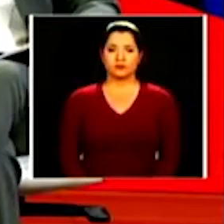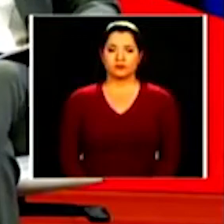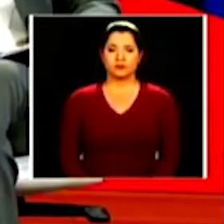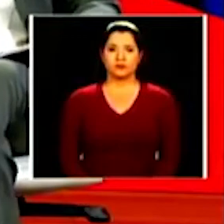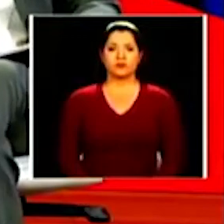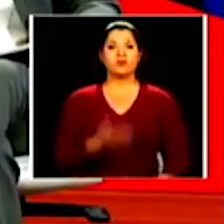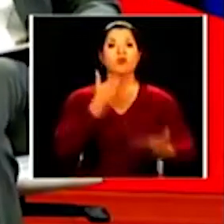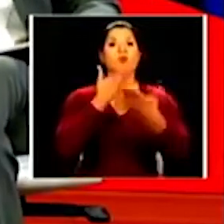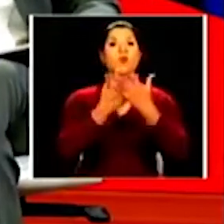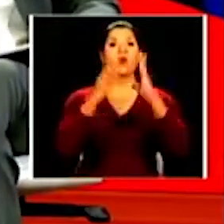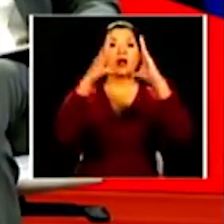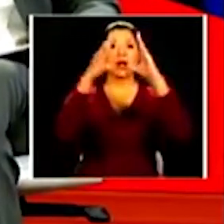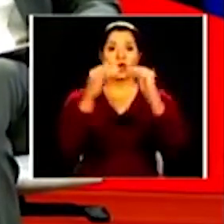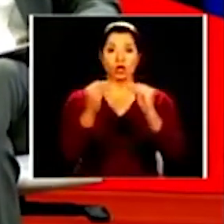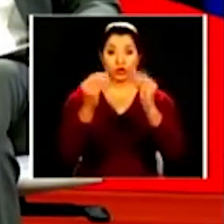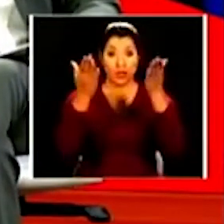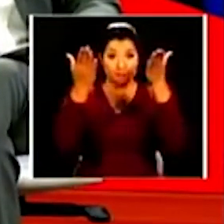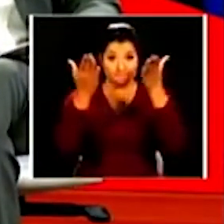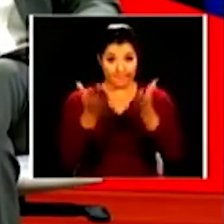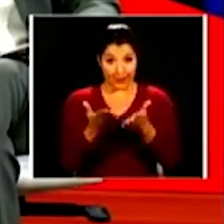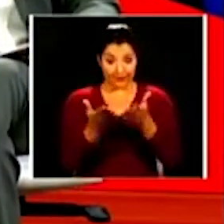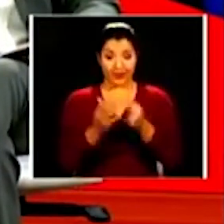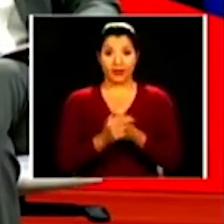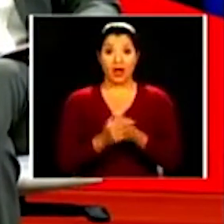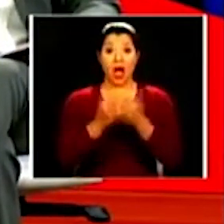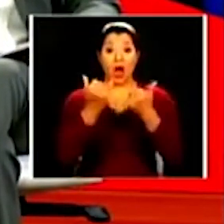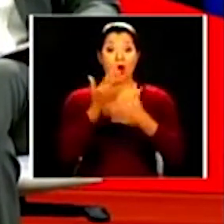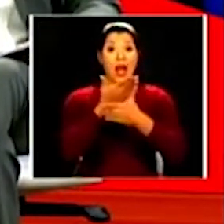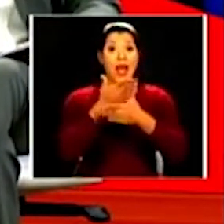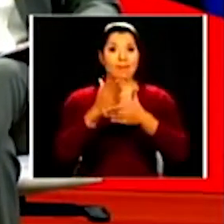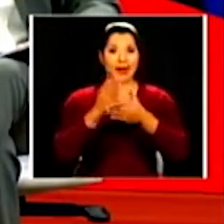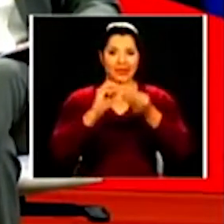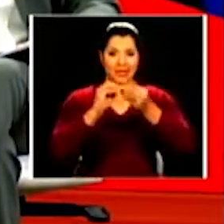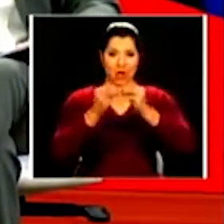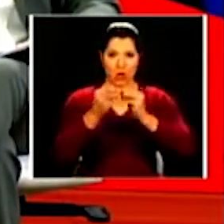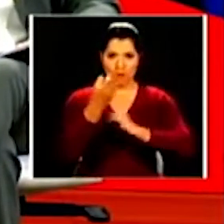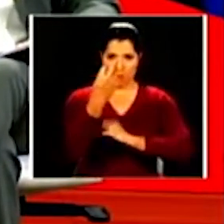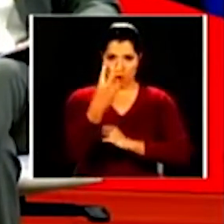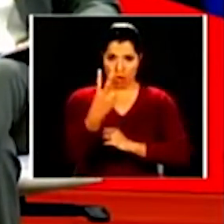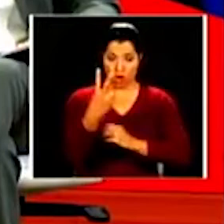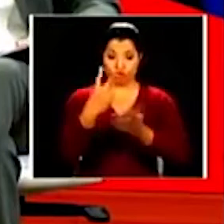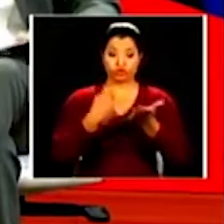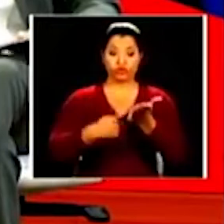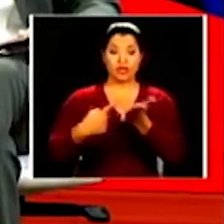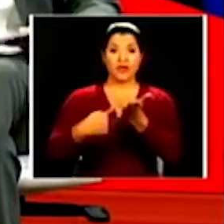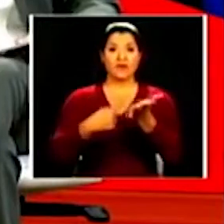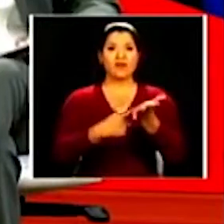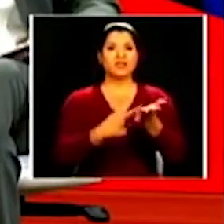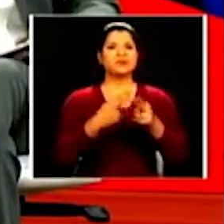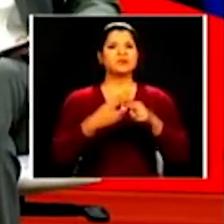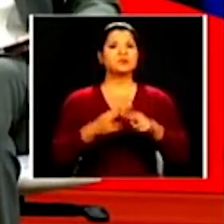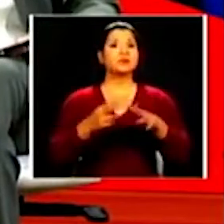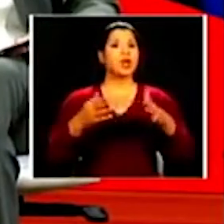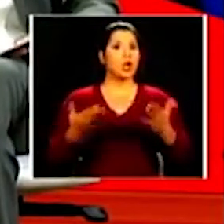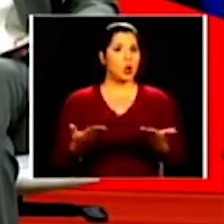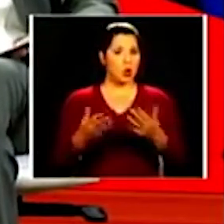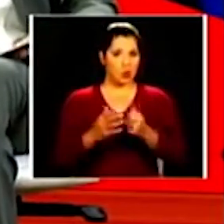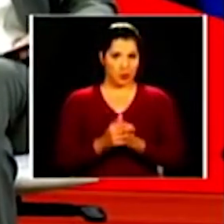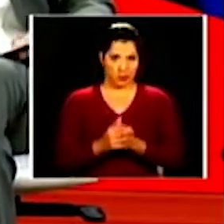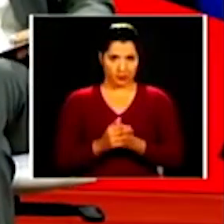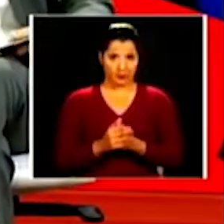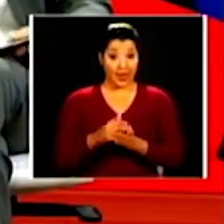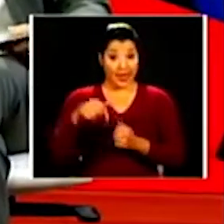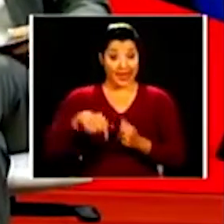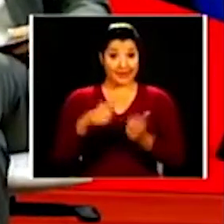Buenas noches, bienvenidos al segmento número 2 del debate del cómo. En este debate, tal como su nombre lo